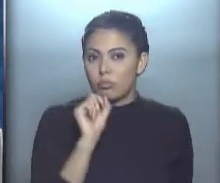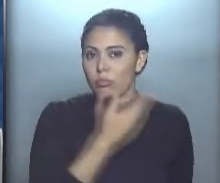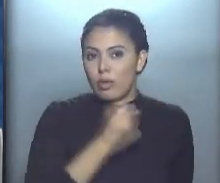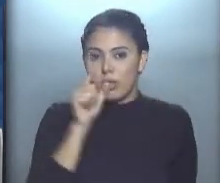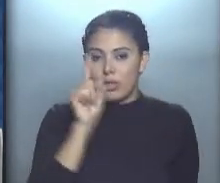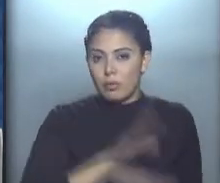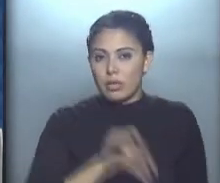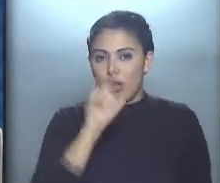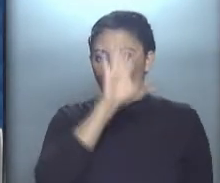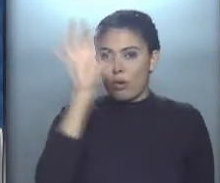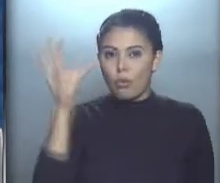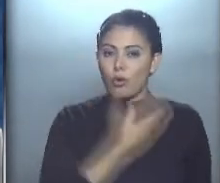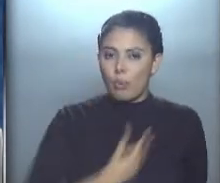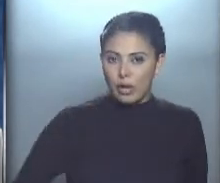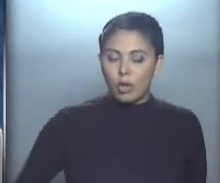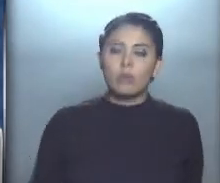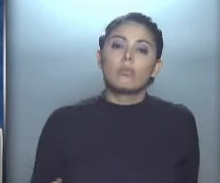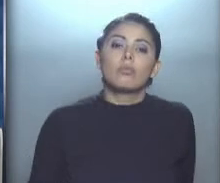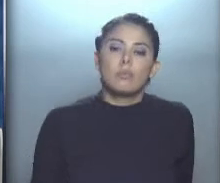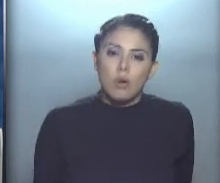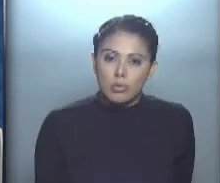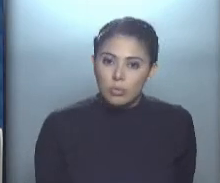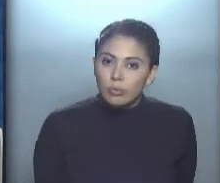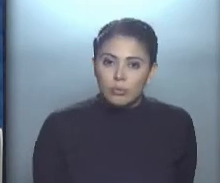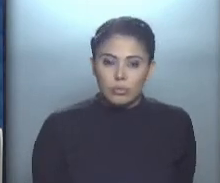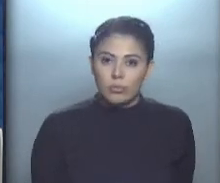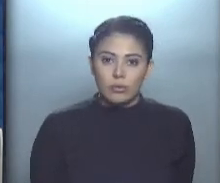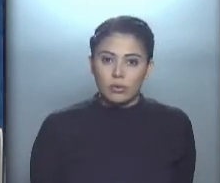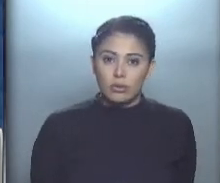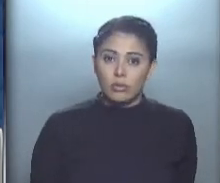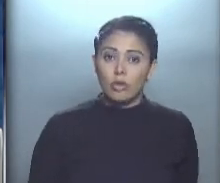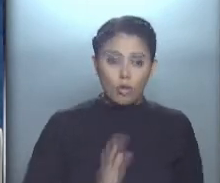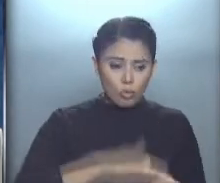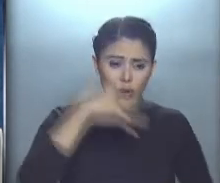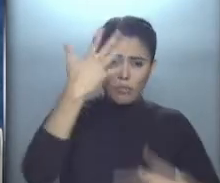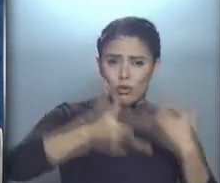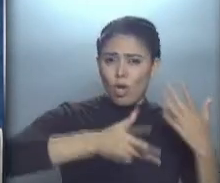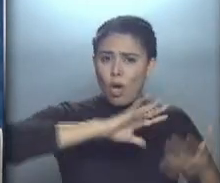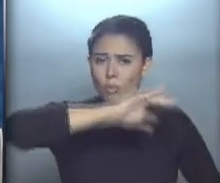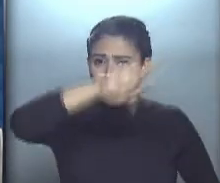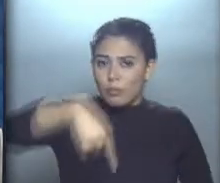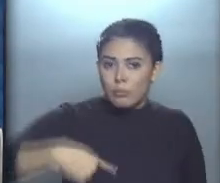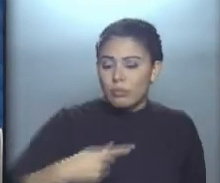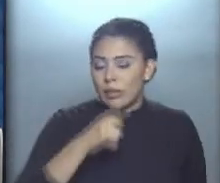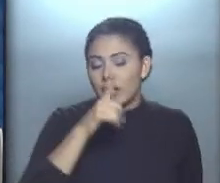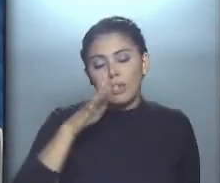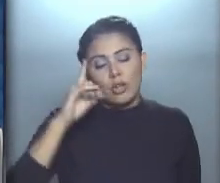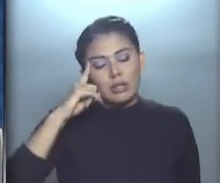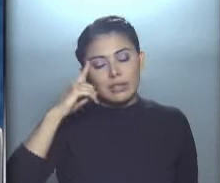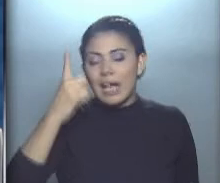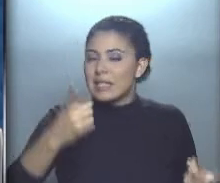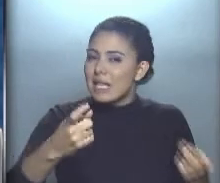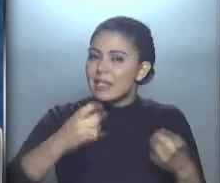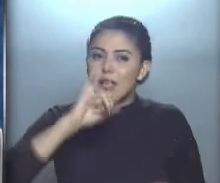las provincias argentinas. Obviamente, a raíz de este problema, creo que es absolutamente necesario